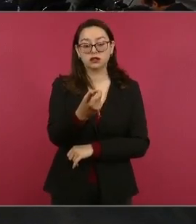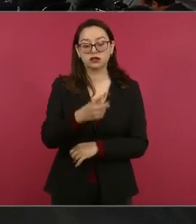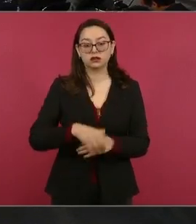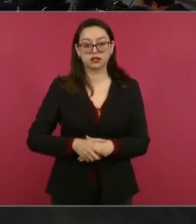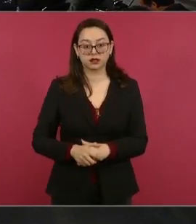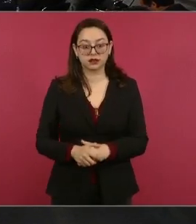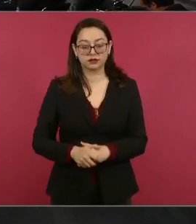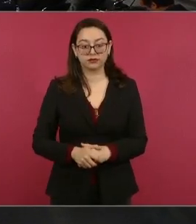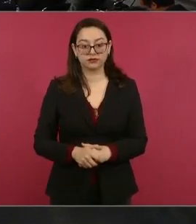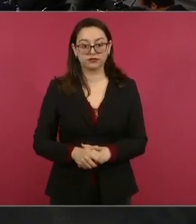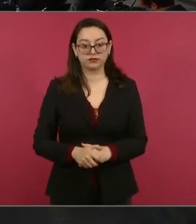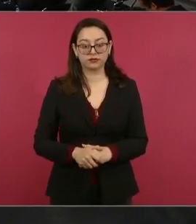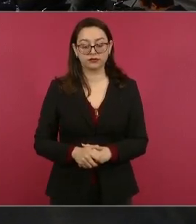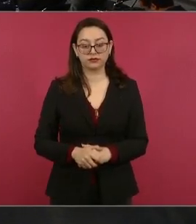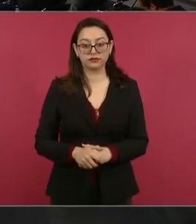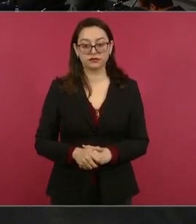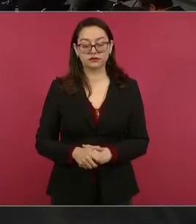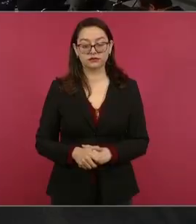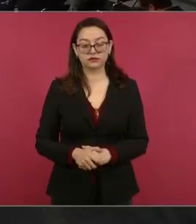fueron